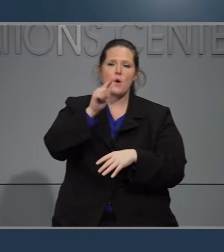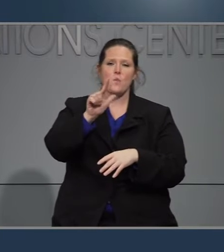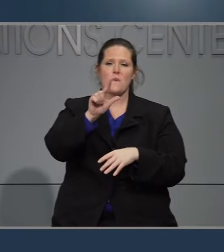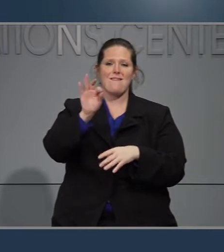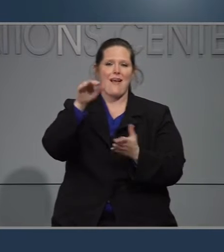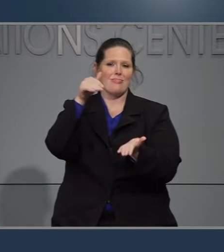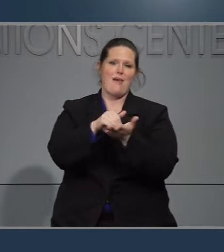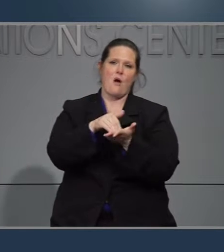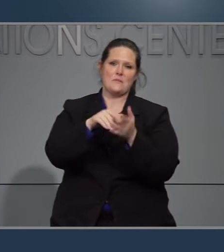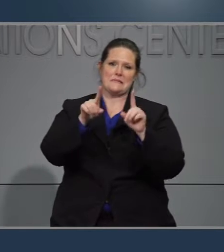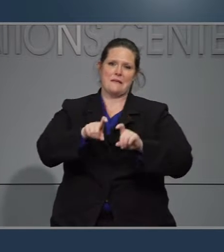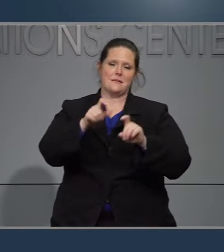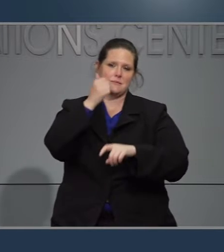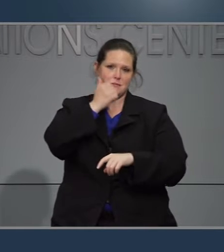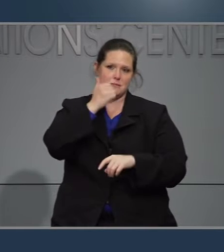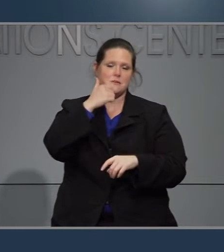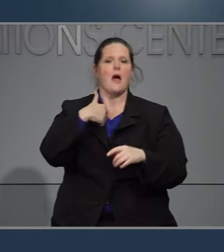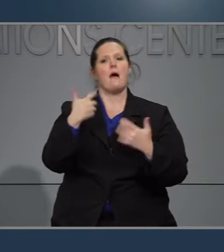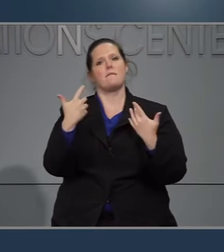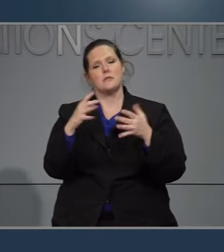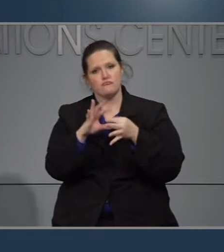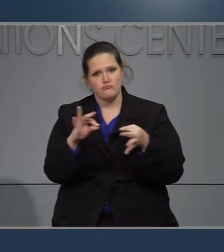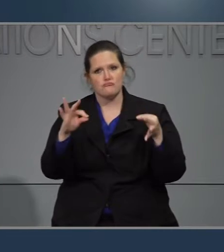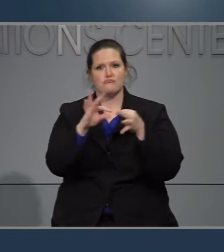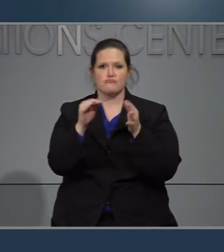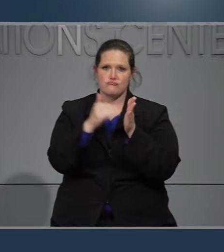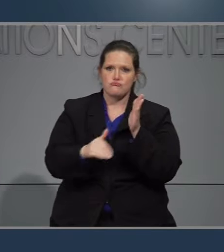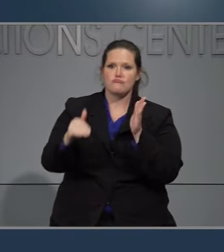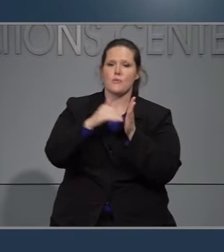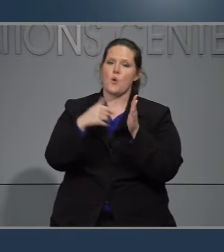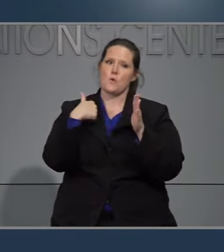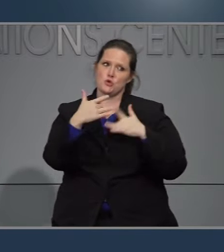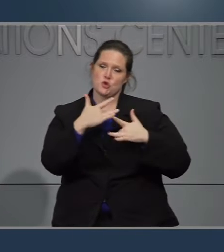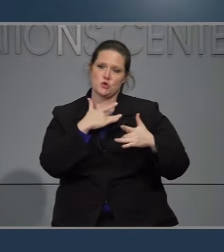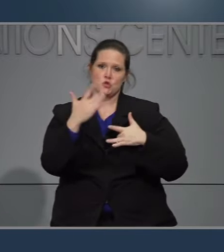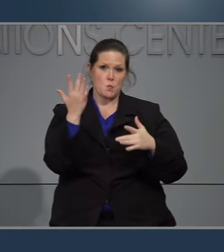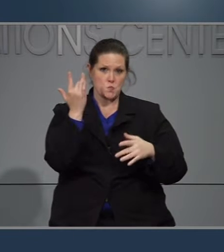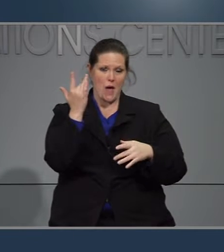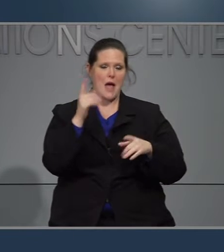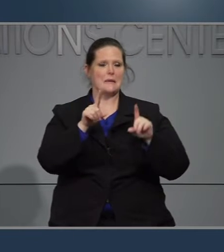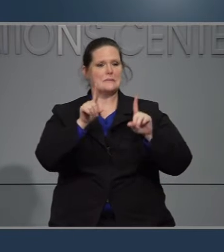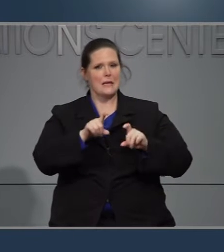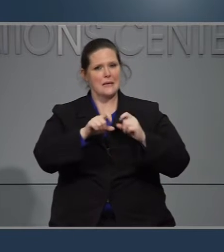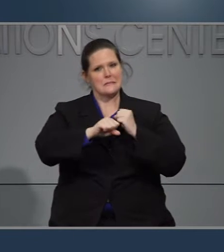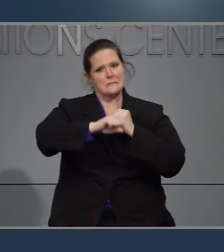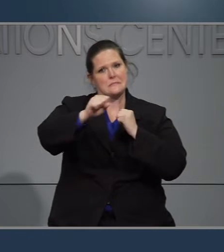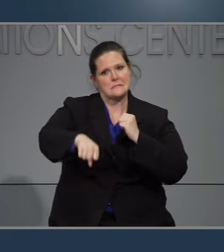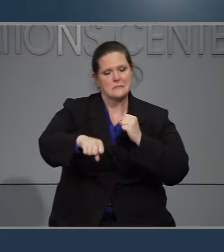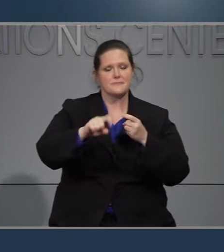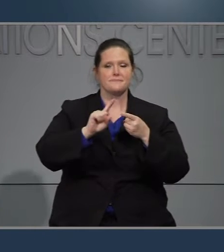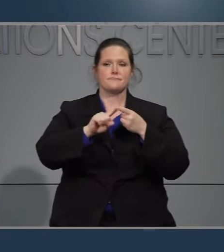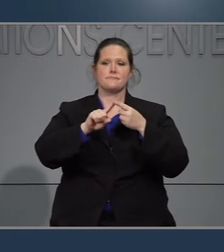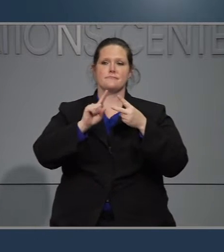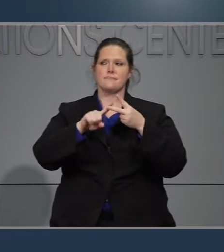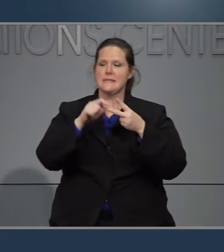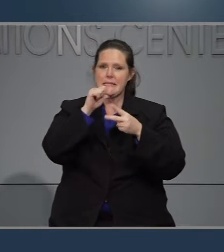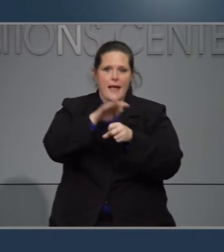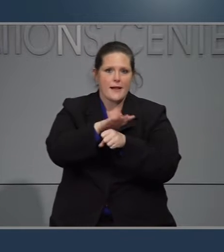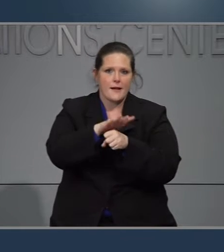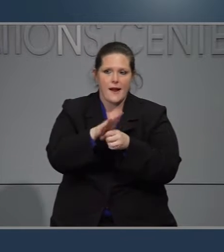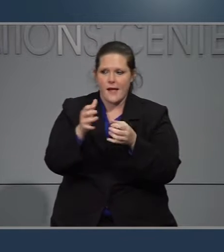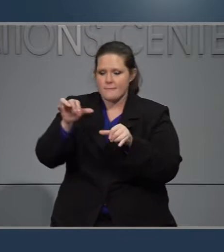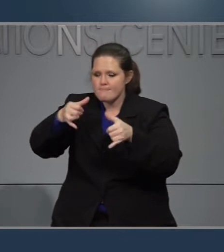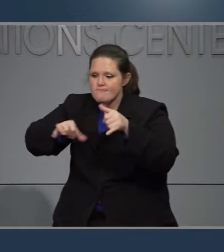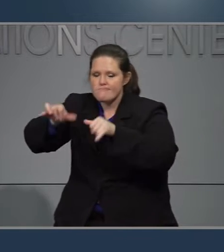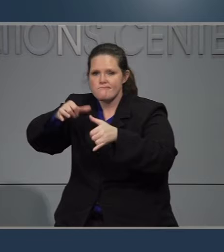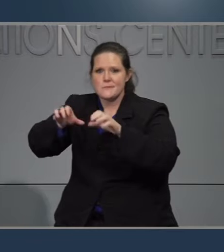nos preocupa el tiempo para respuesta a los resultados, problemas con la cadena de suministros y la necesidad de apoyo federal. Más y más